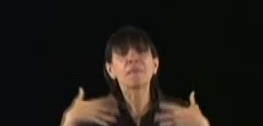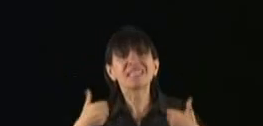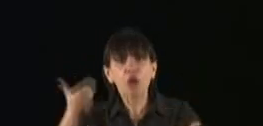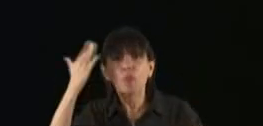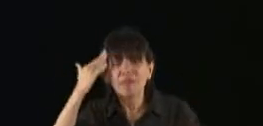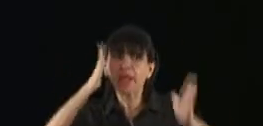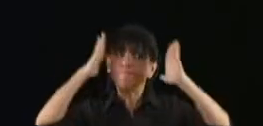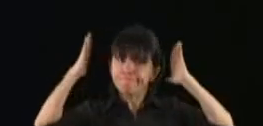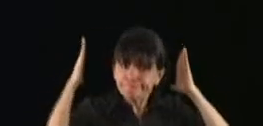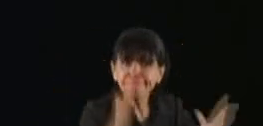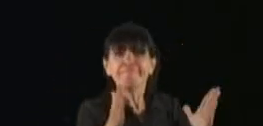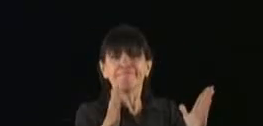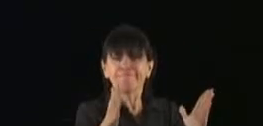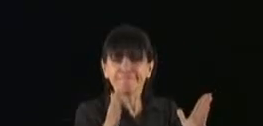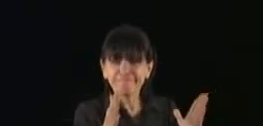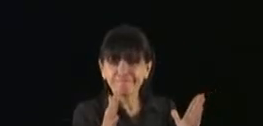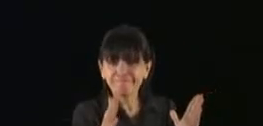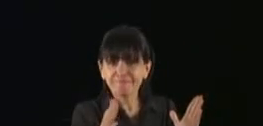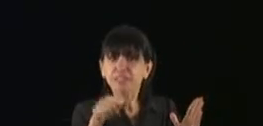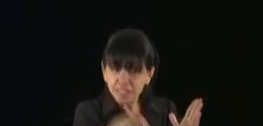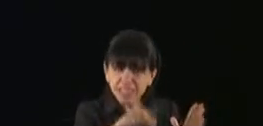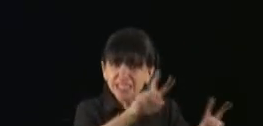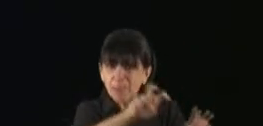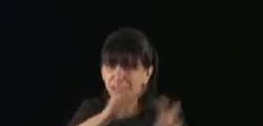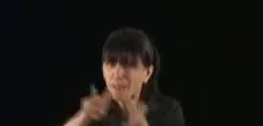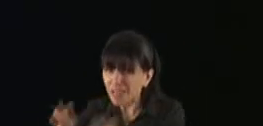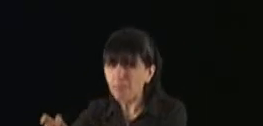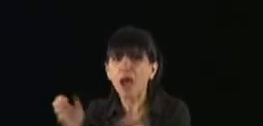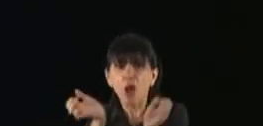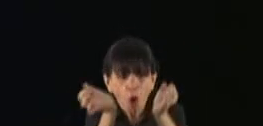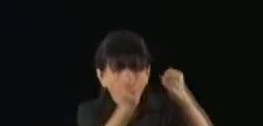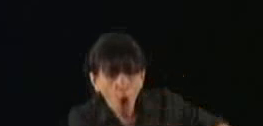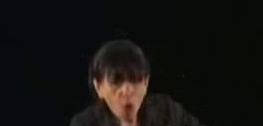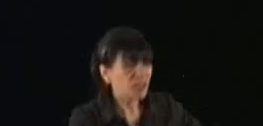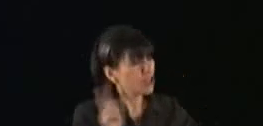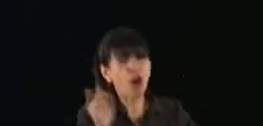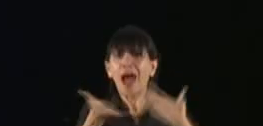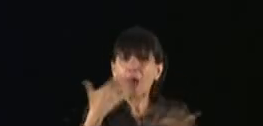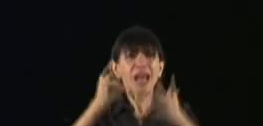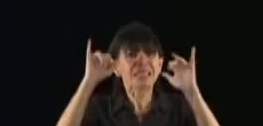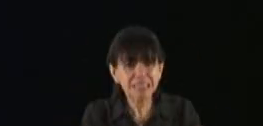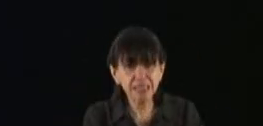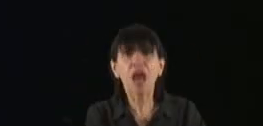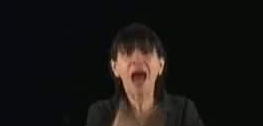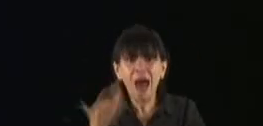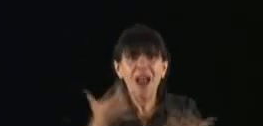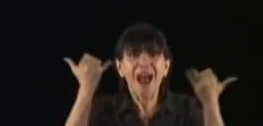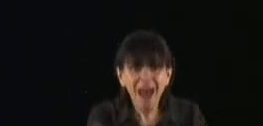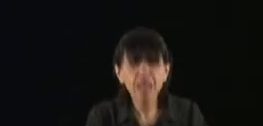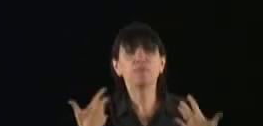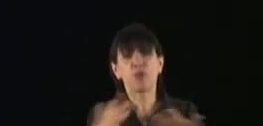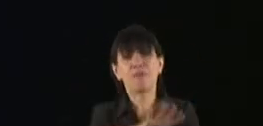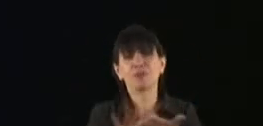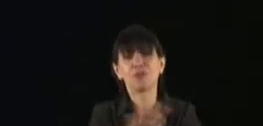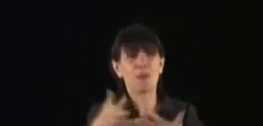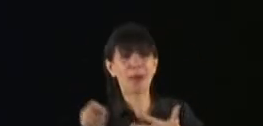Argentina. De todo eso tenemos que hablar, porque si no, no lo vamos a resolver. Lo primero que tenemos que